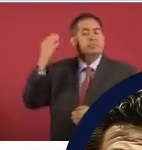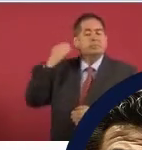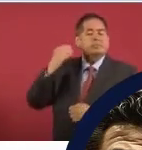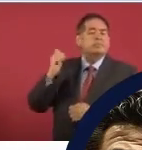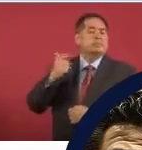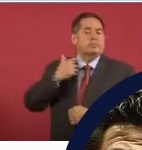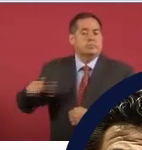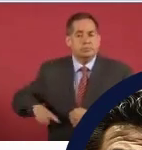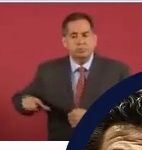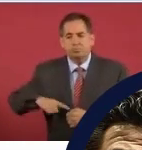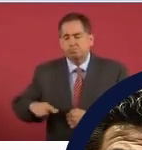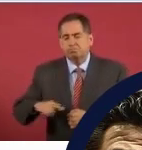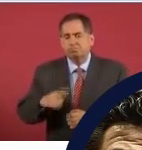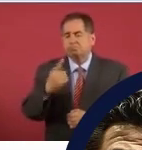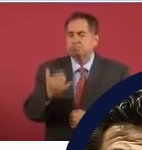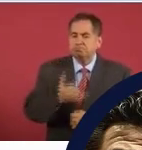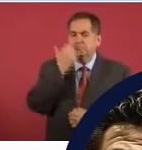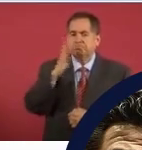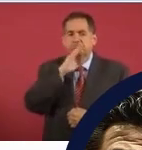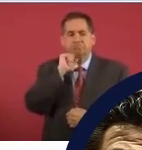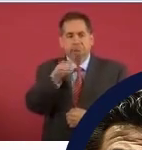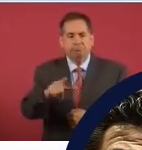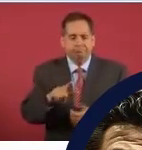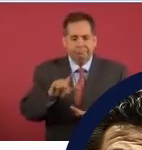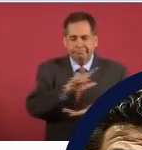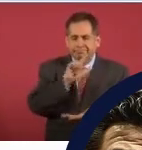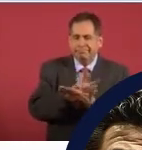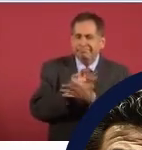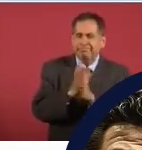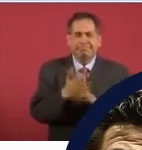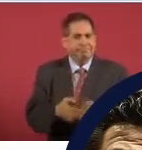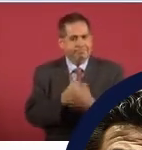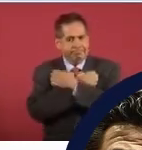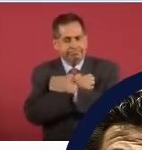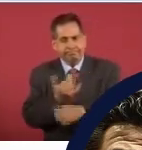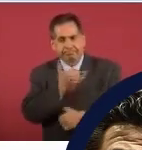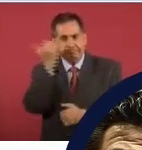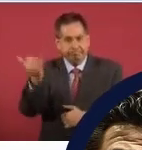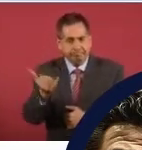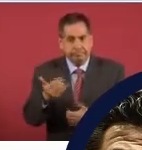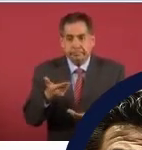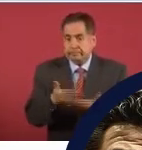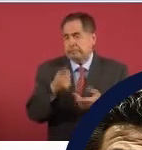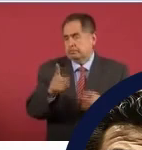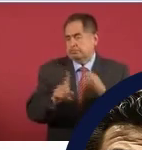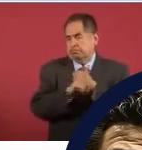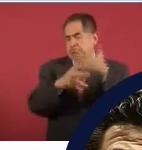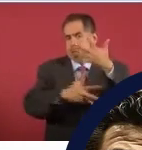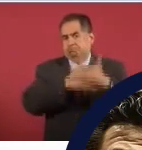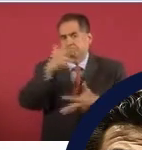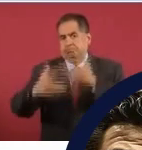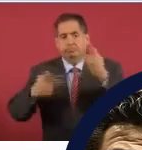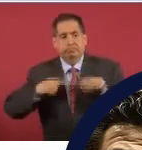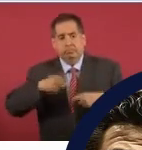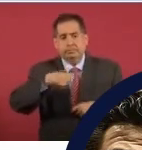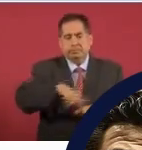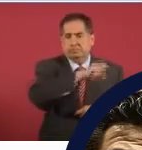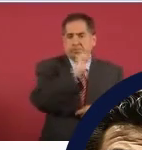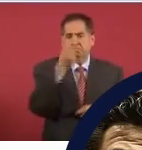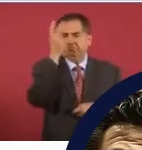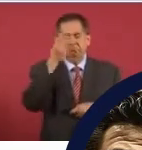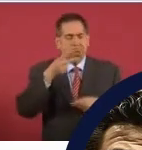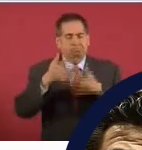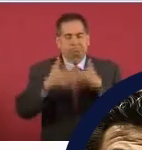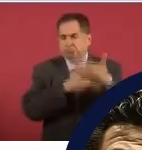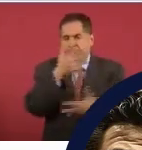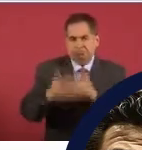ostenta la mayor letalidad en los tres últimos años del gobierno de calderón los militares y navales fallecidos en